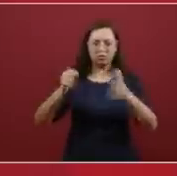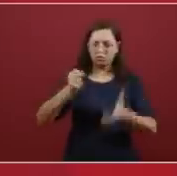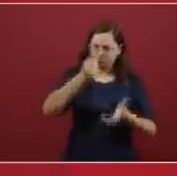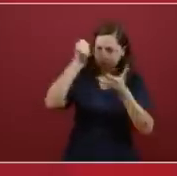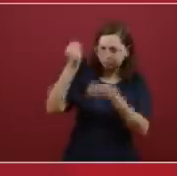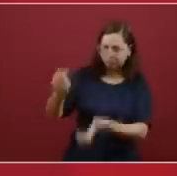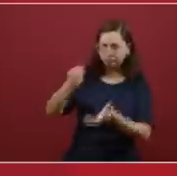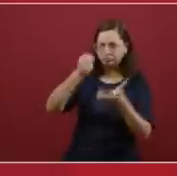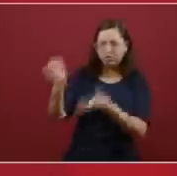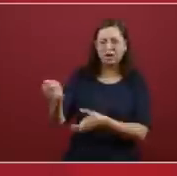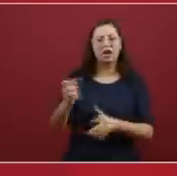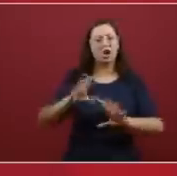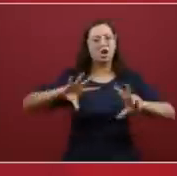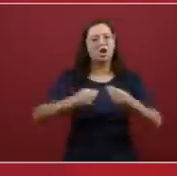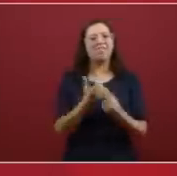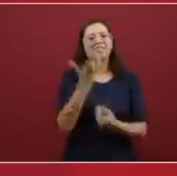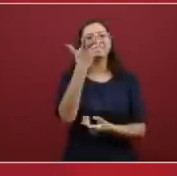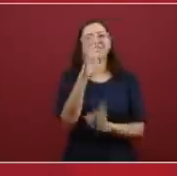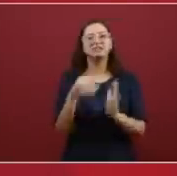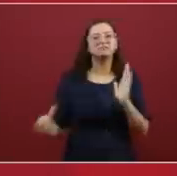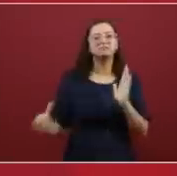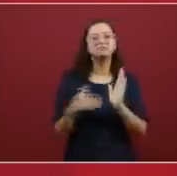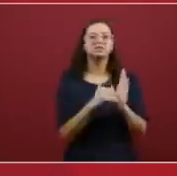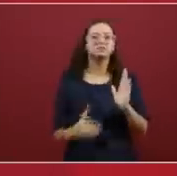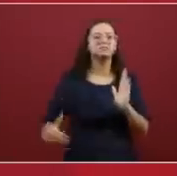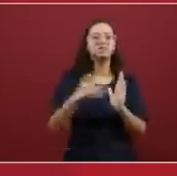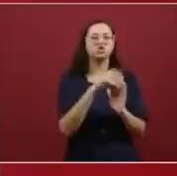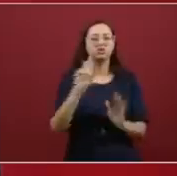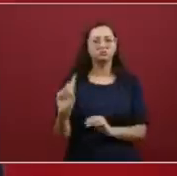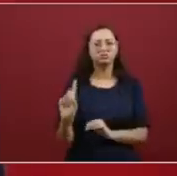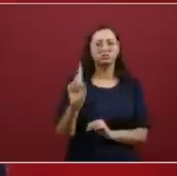de 10,000 millones de dólares,